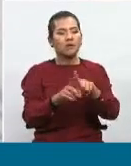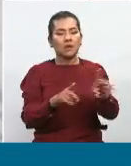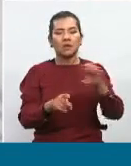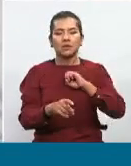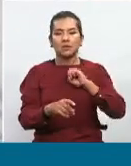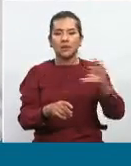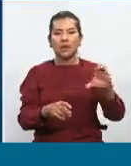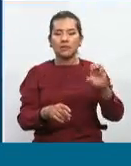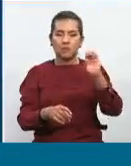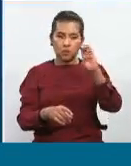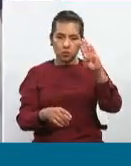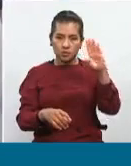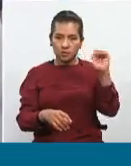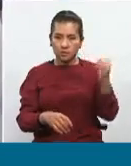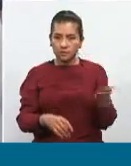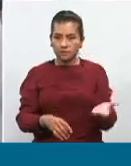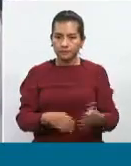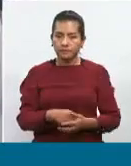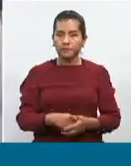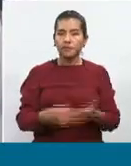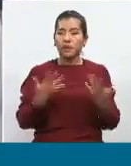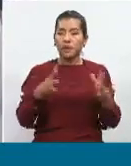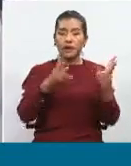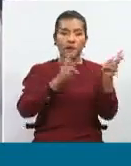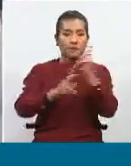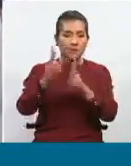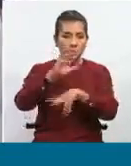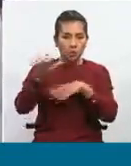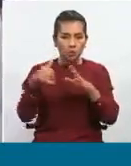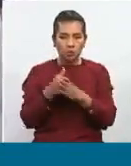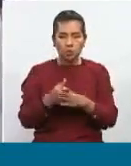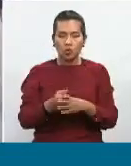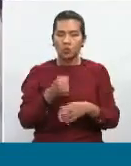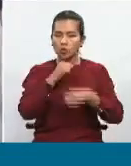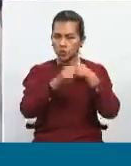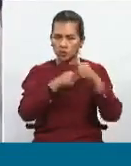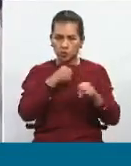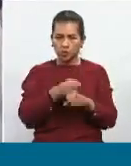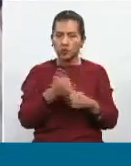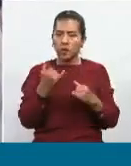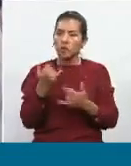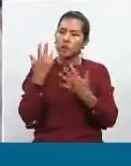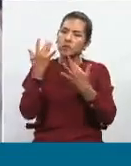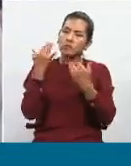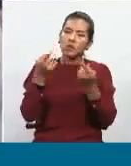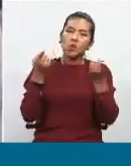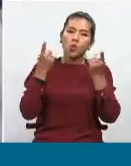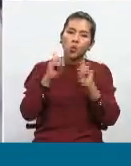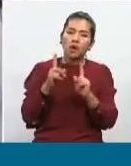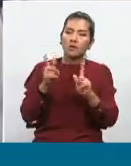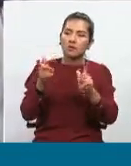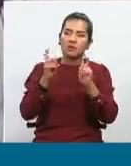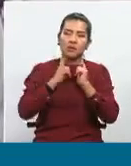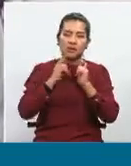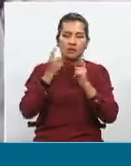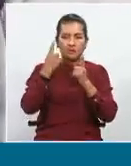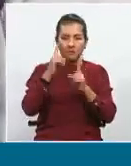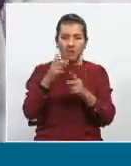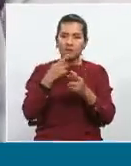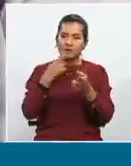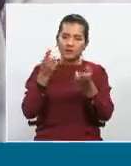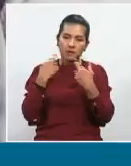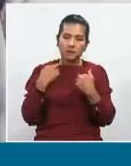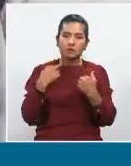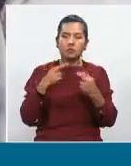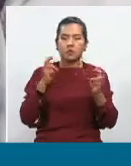como en Sacaba. Las víctimas esperan la reparación y entiendo que hay importantes avances